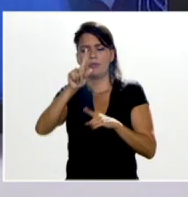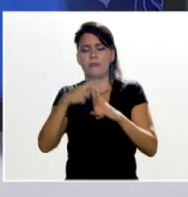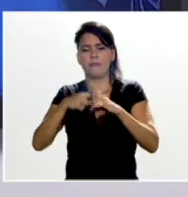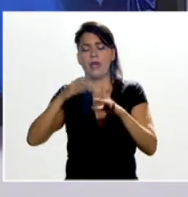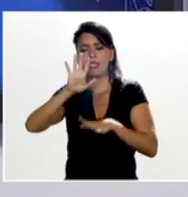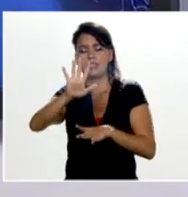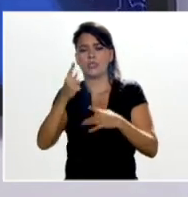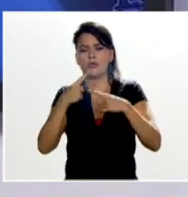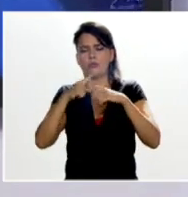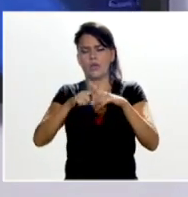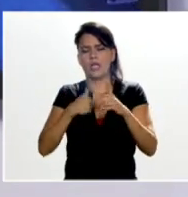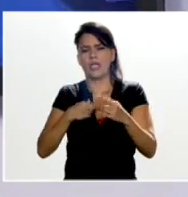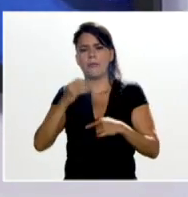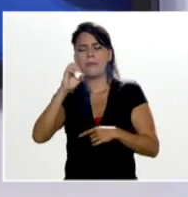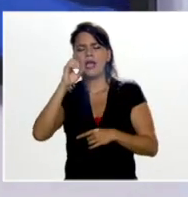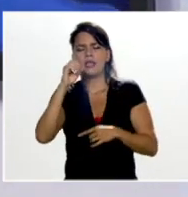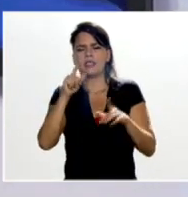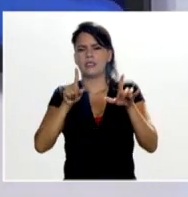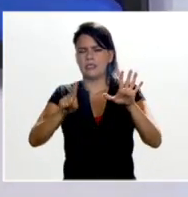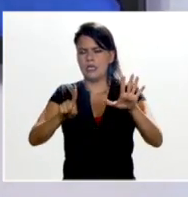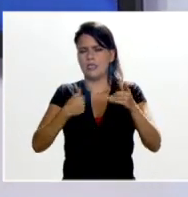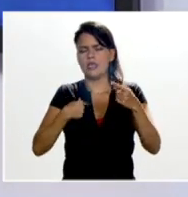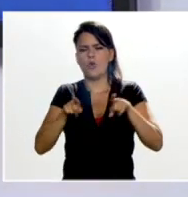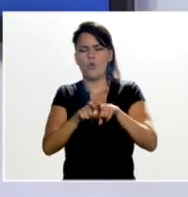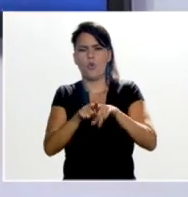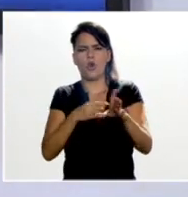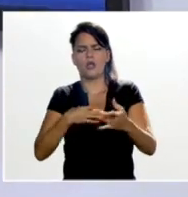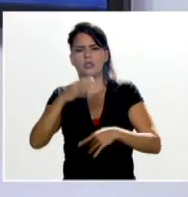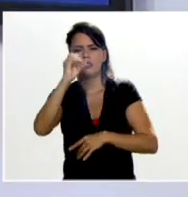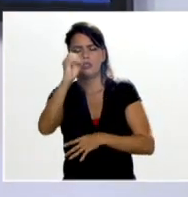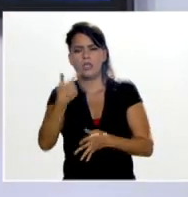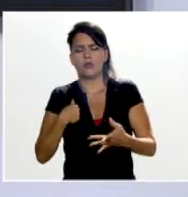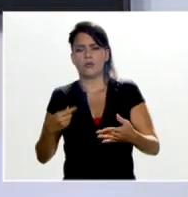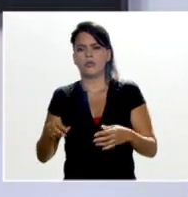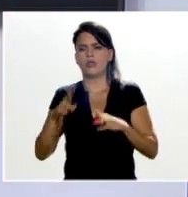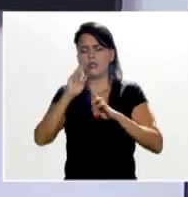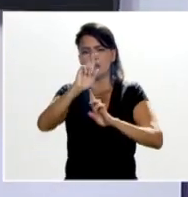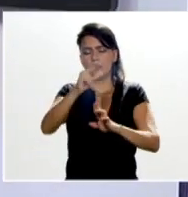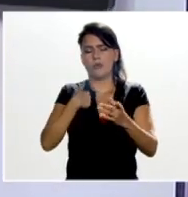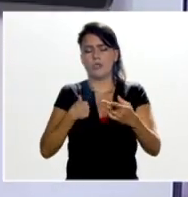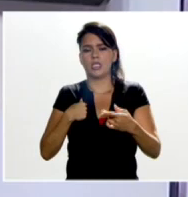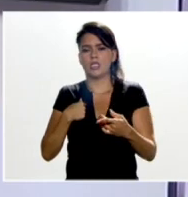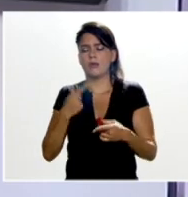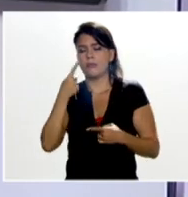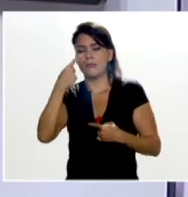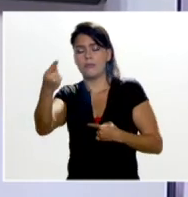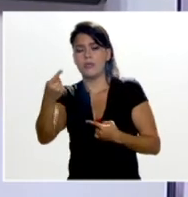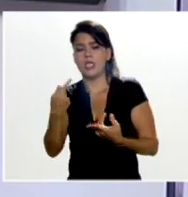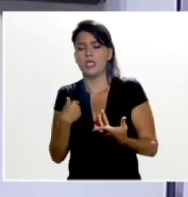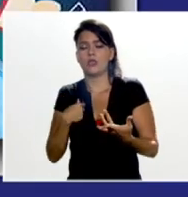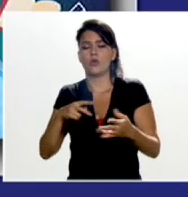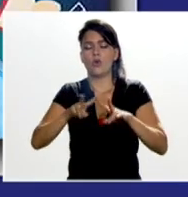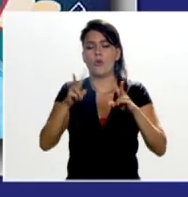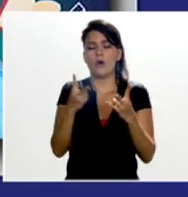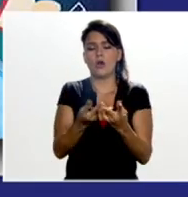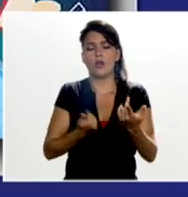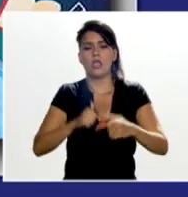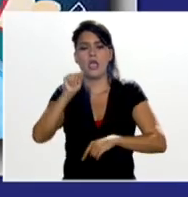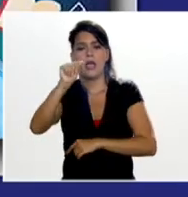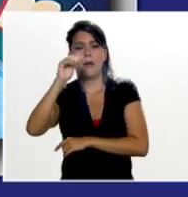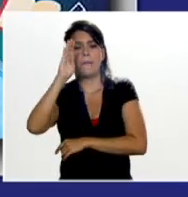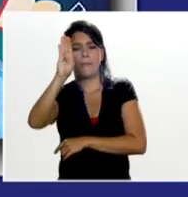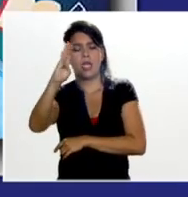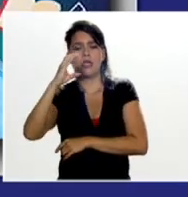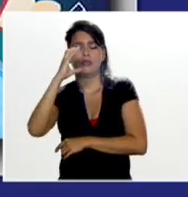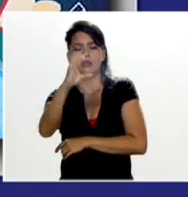6 igual 0. Aplicamos la resolvente identificando los valores de los coeficientes a, b y c.